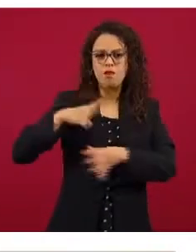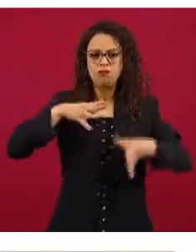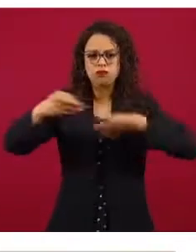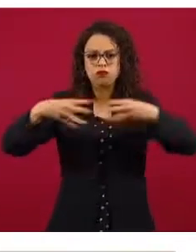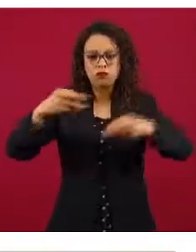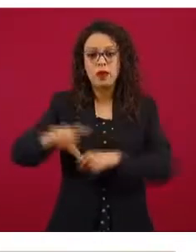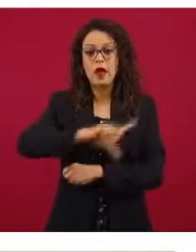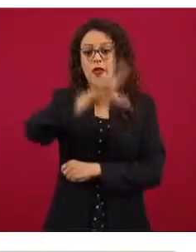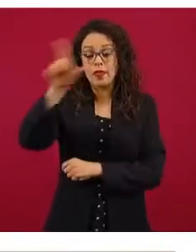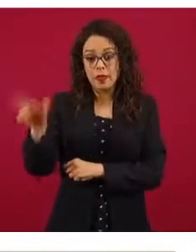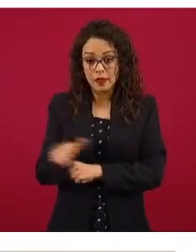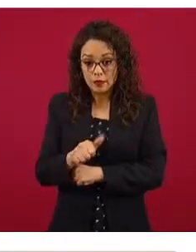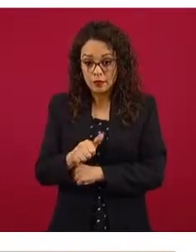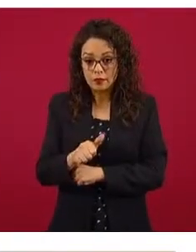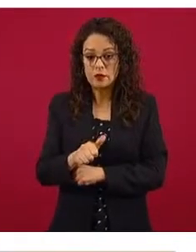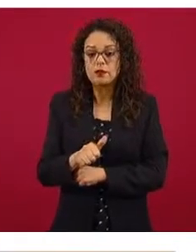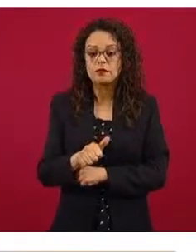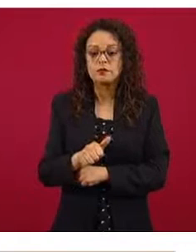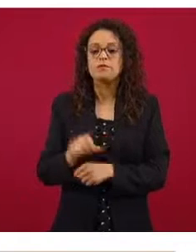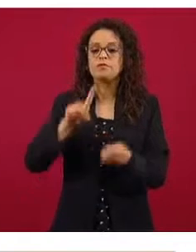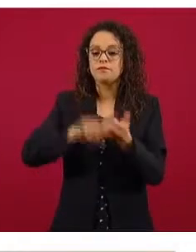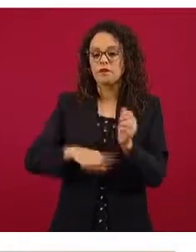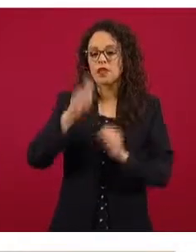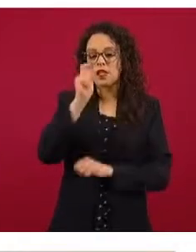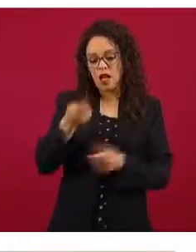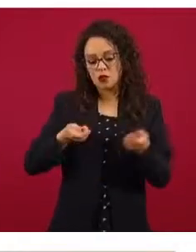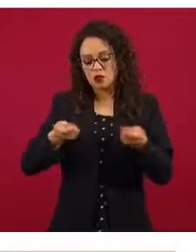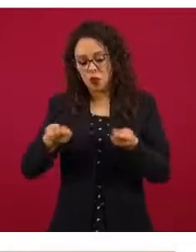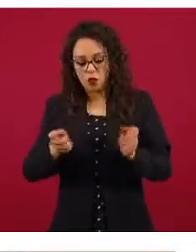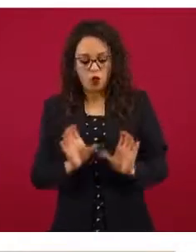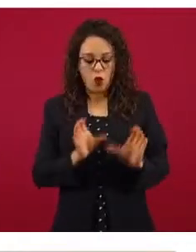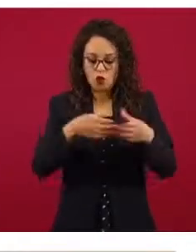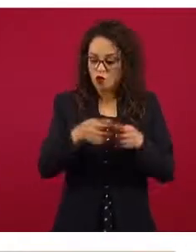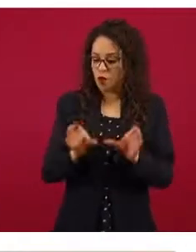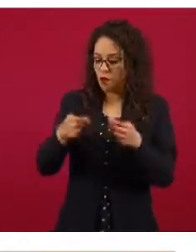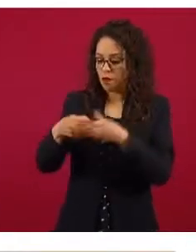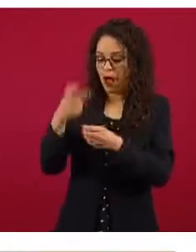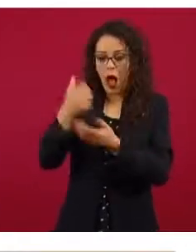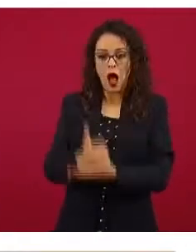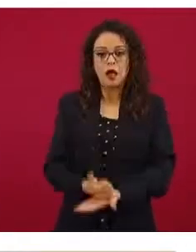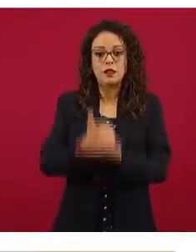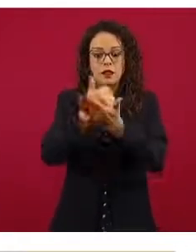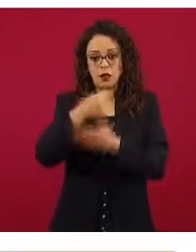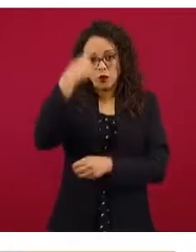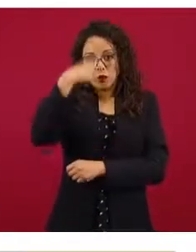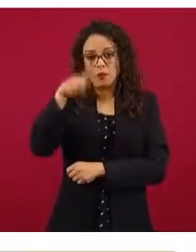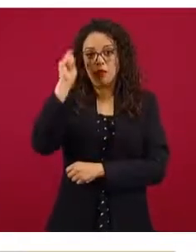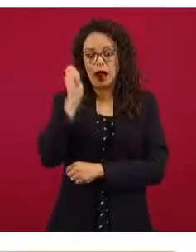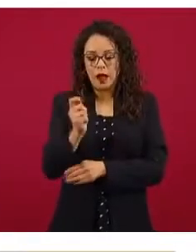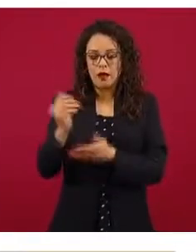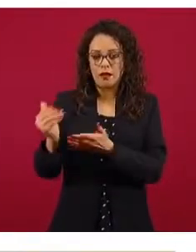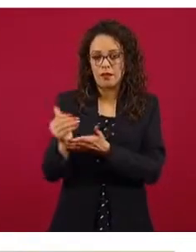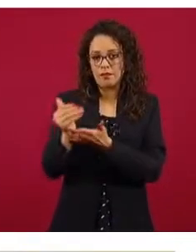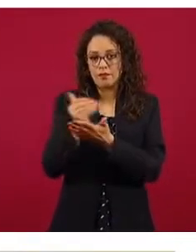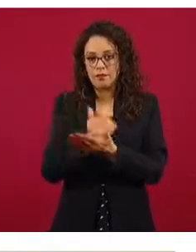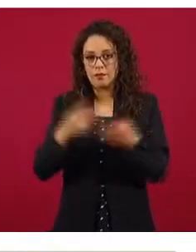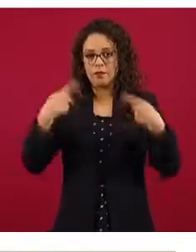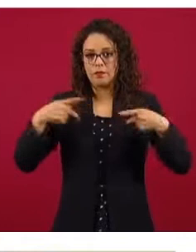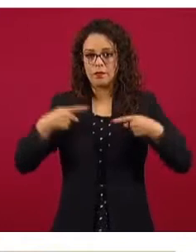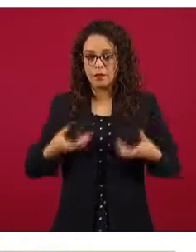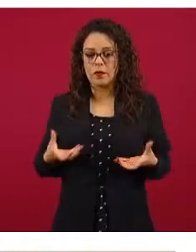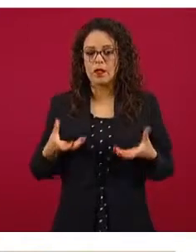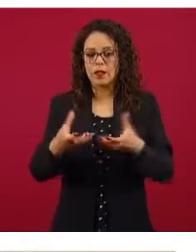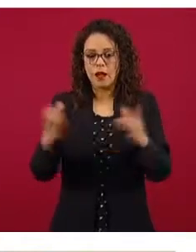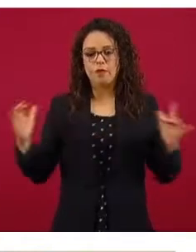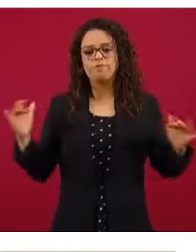varias intervenciones que tienen que ver con el control comunitario de la epidemia, a partir de reducir la movilidad en el espacio público